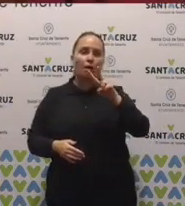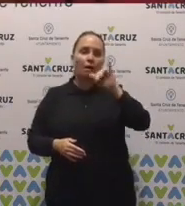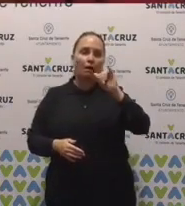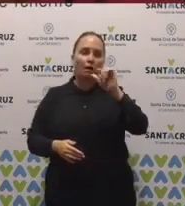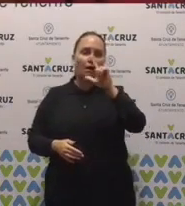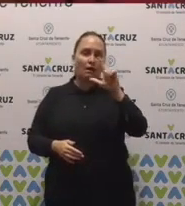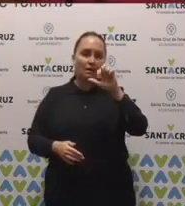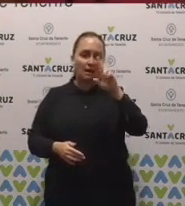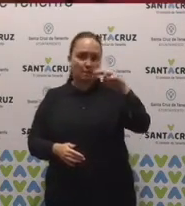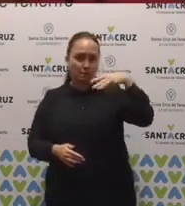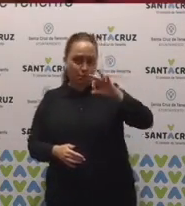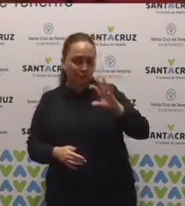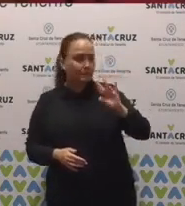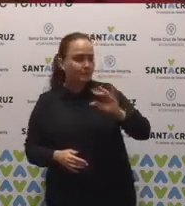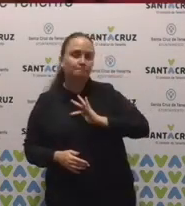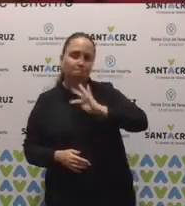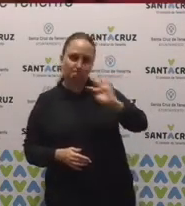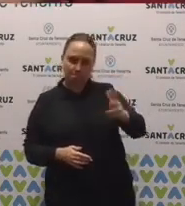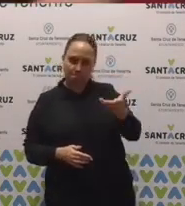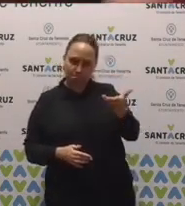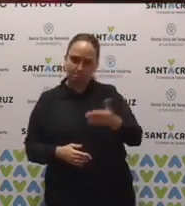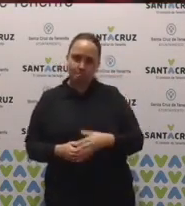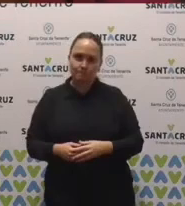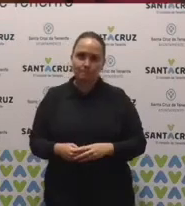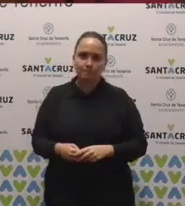guillermo tiene esta palabra